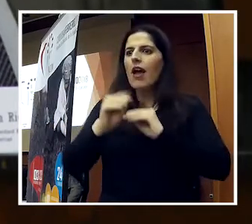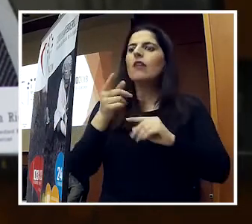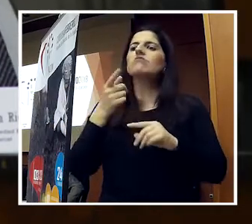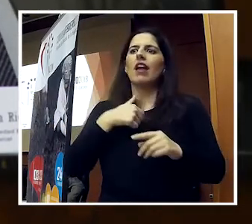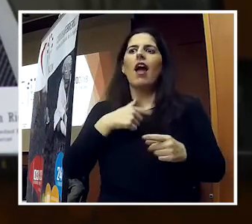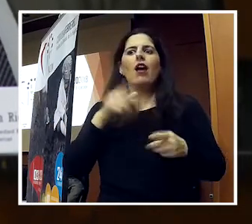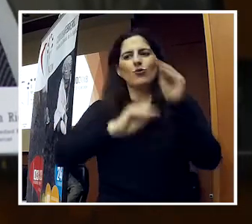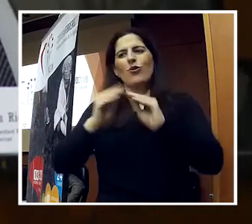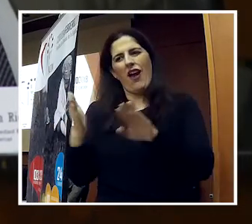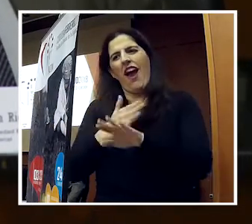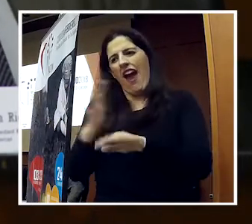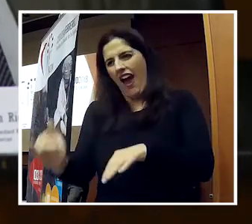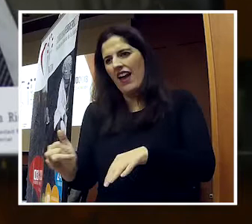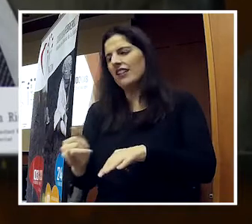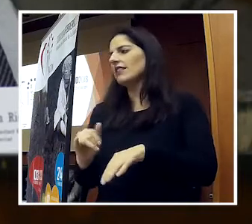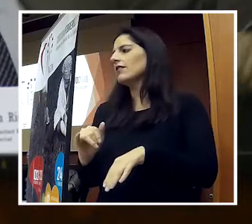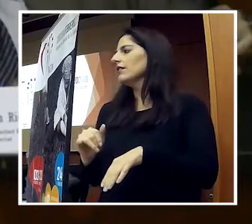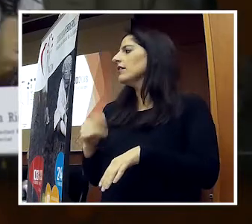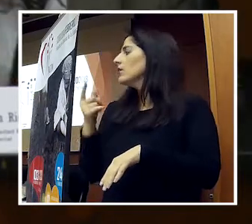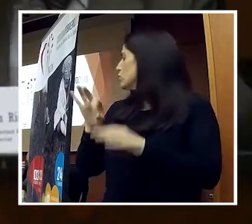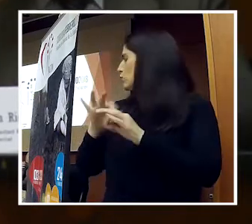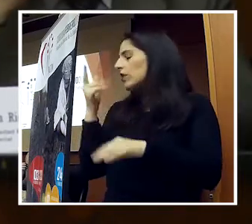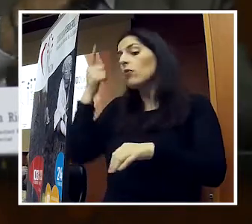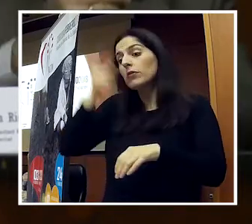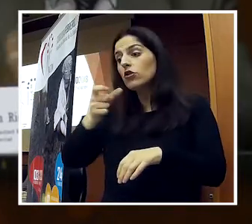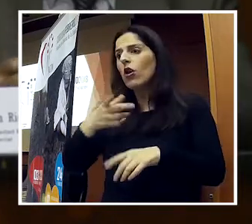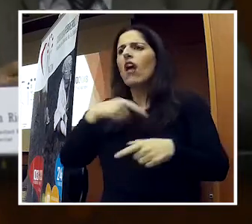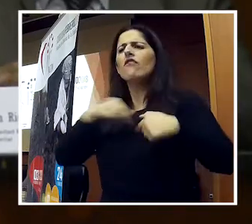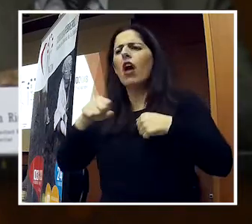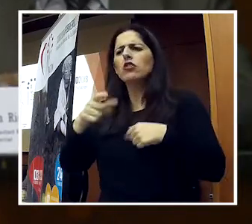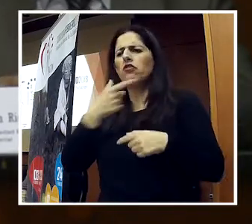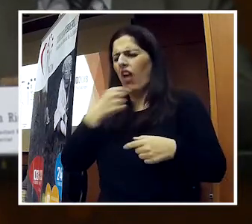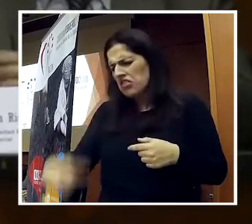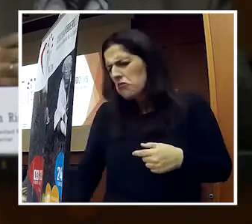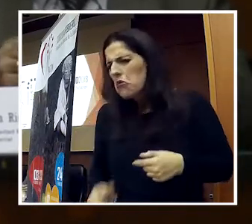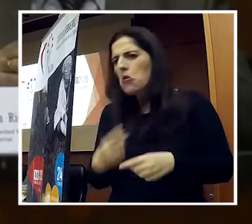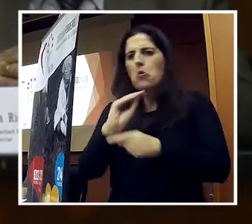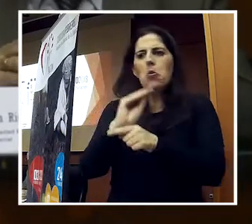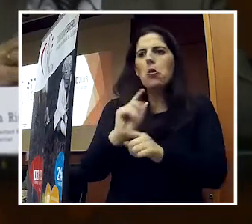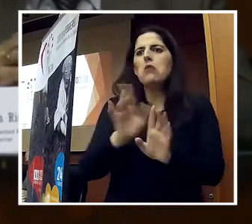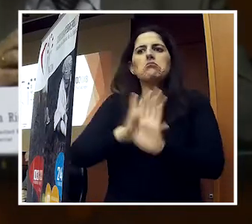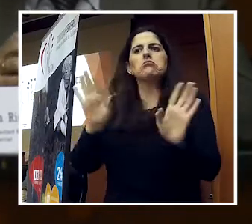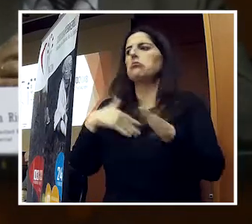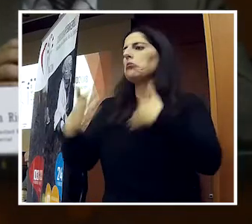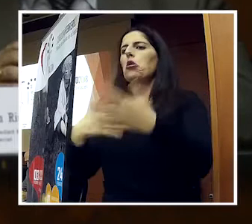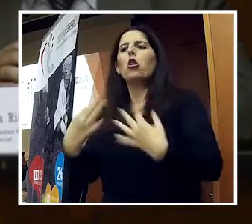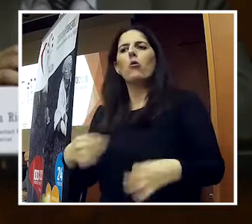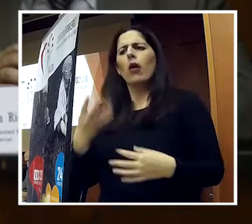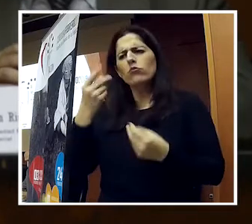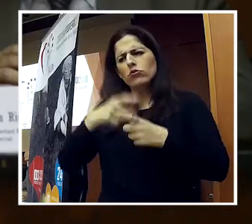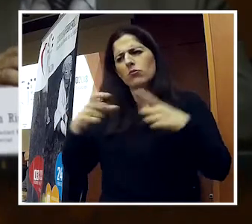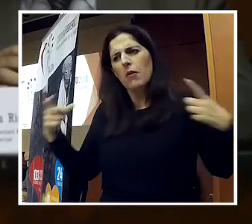vida o le cueste la limitación funcional. De hecho, una persona que hoy tiene un infarto tiene muchas más posibilidades de curarse y de hacer una vida